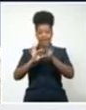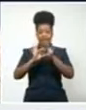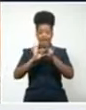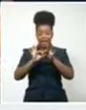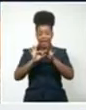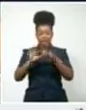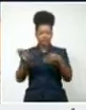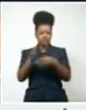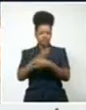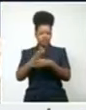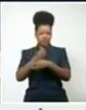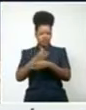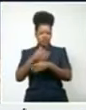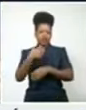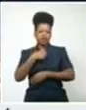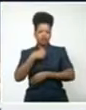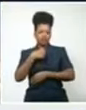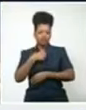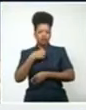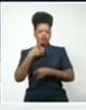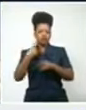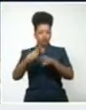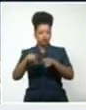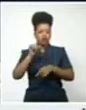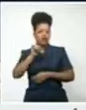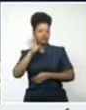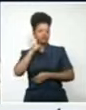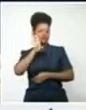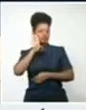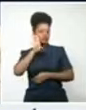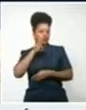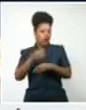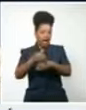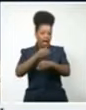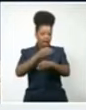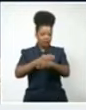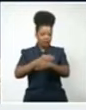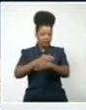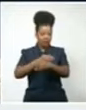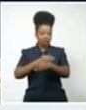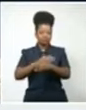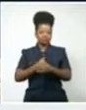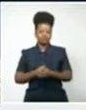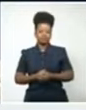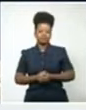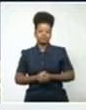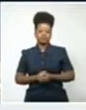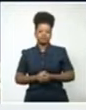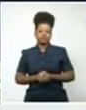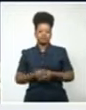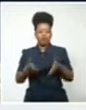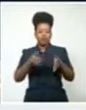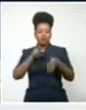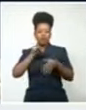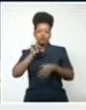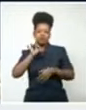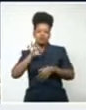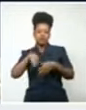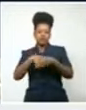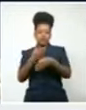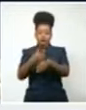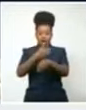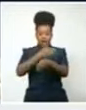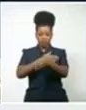decir que has tenido una infección más alejada, 14 días, 15 días.